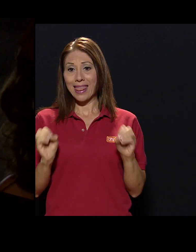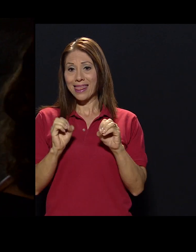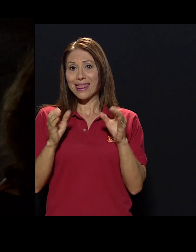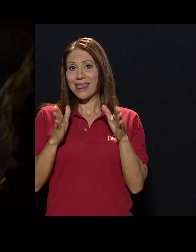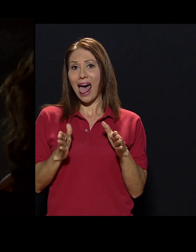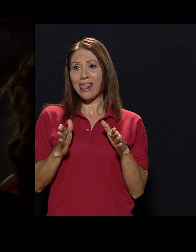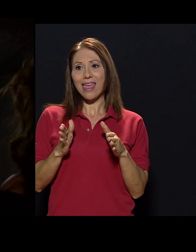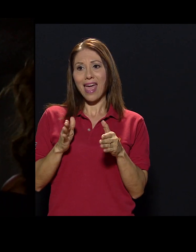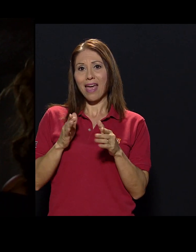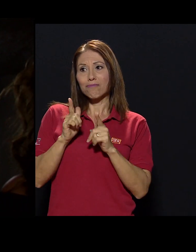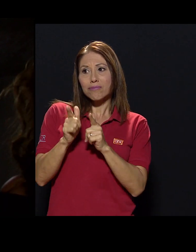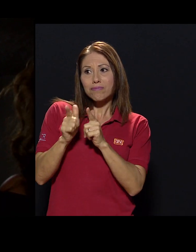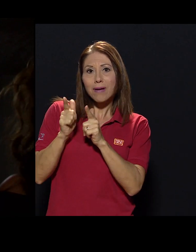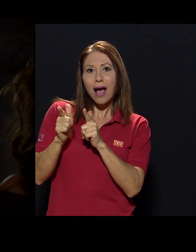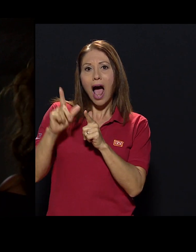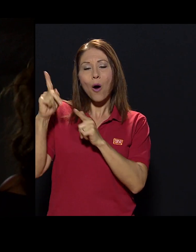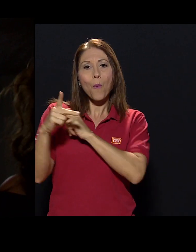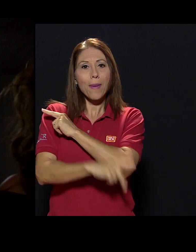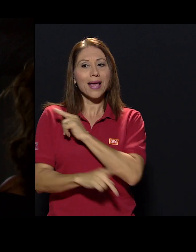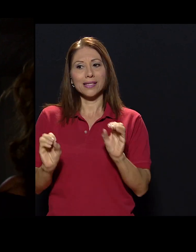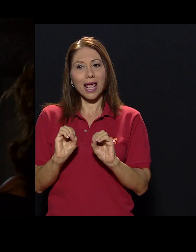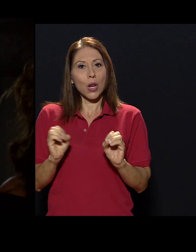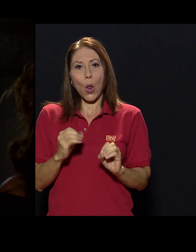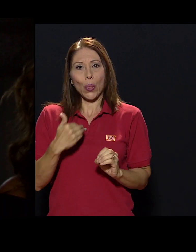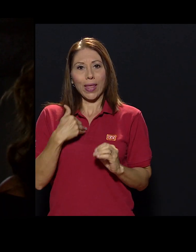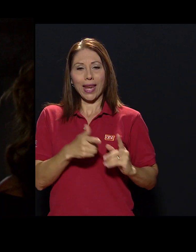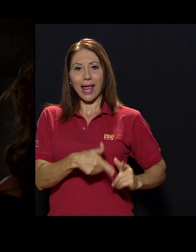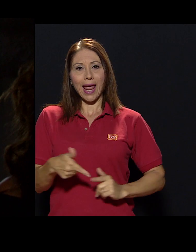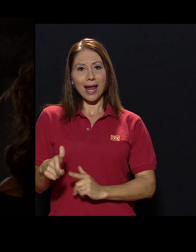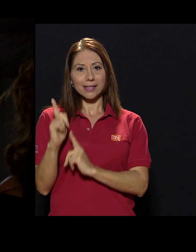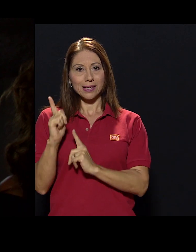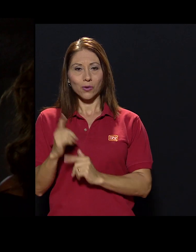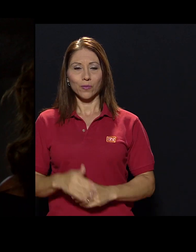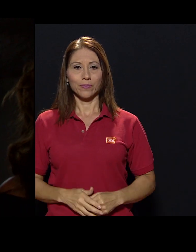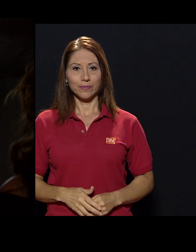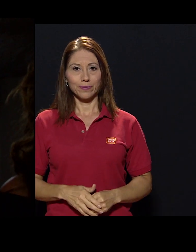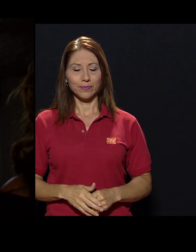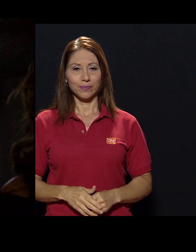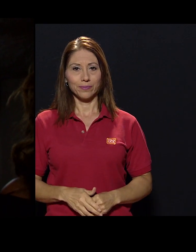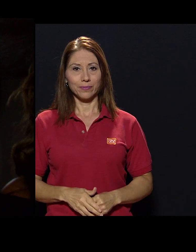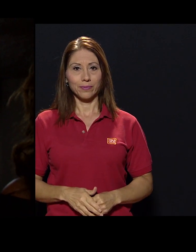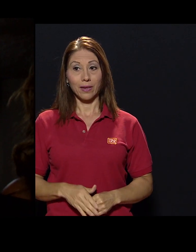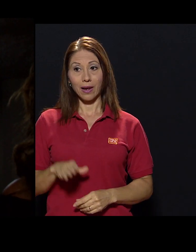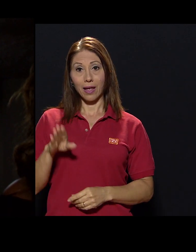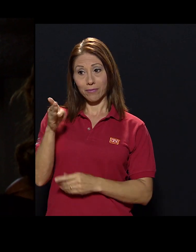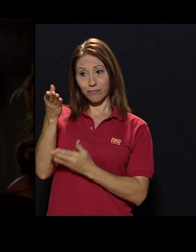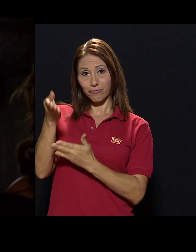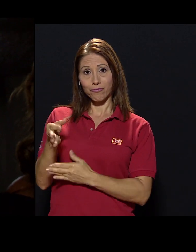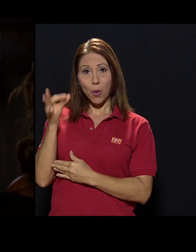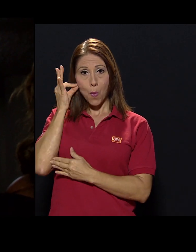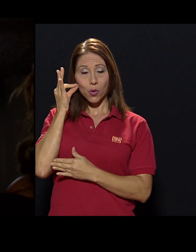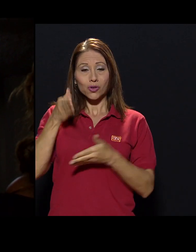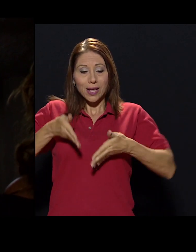hacer Para que el país Fuese más seguro Nadie atacaría A un país Sin un ejército